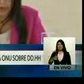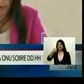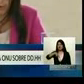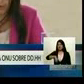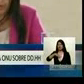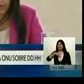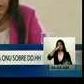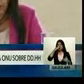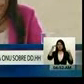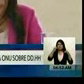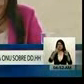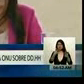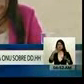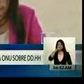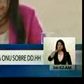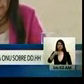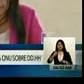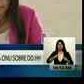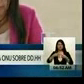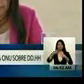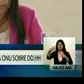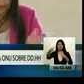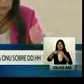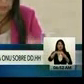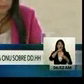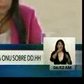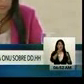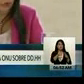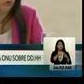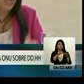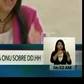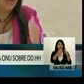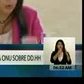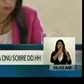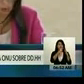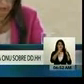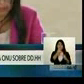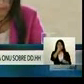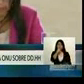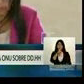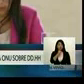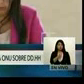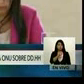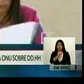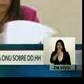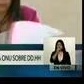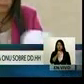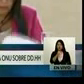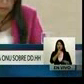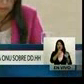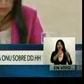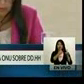Ace 75 años los hogares en pobreza extrema disminuyeron del 11 por al 4,7